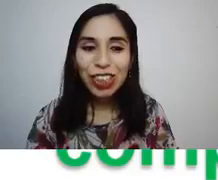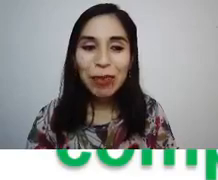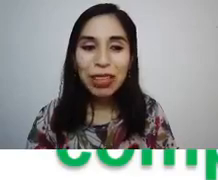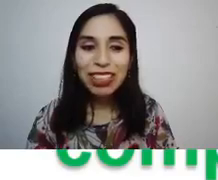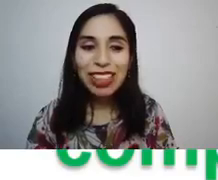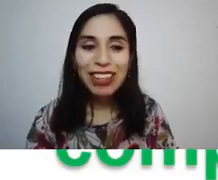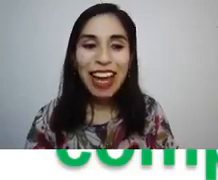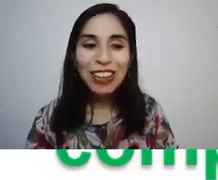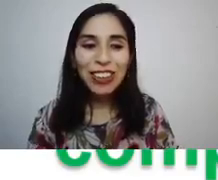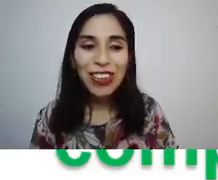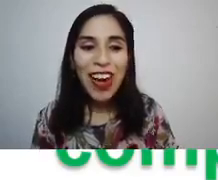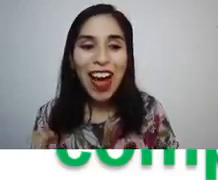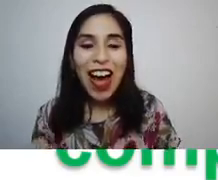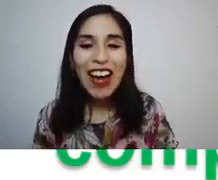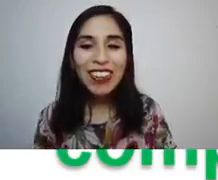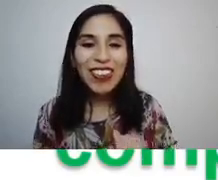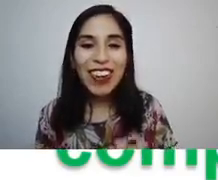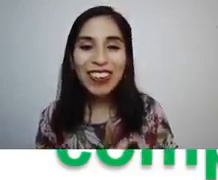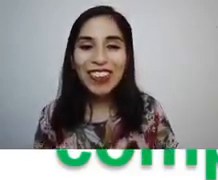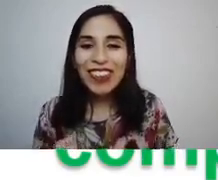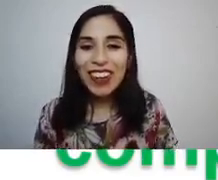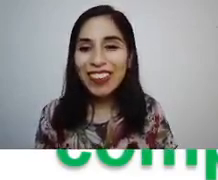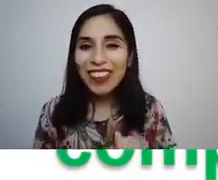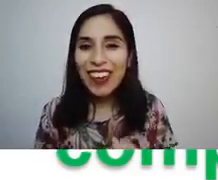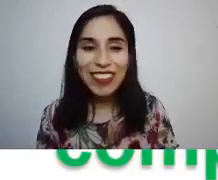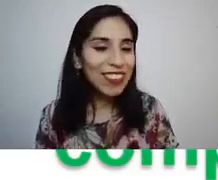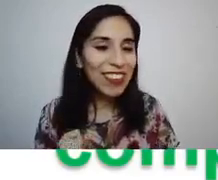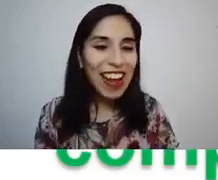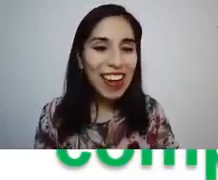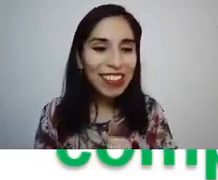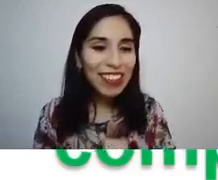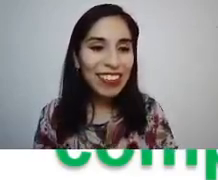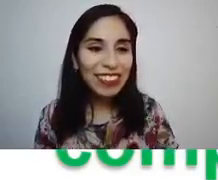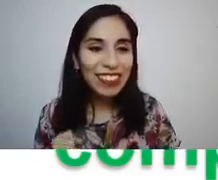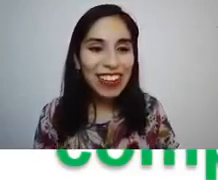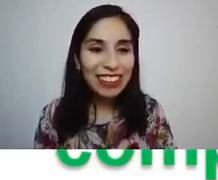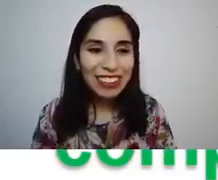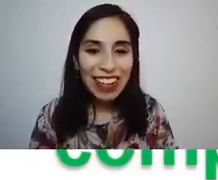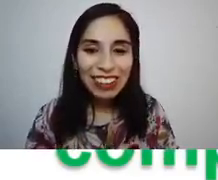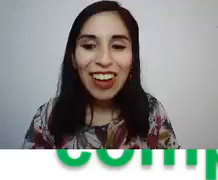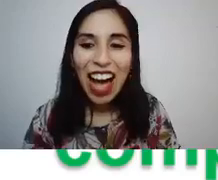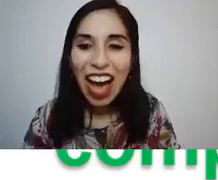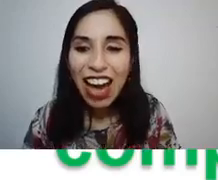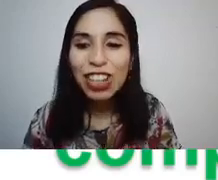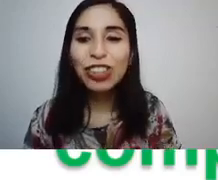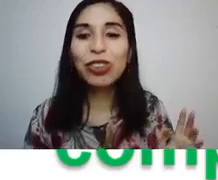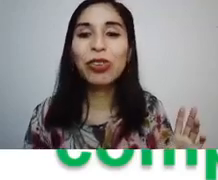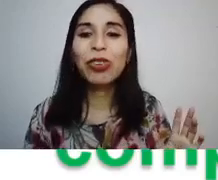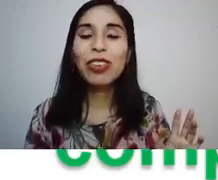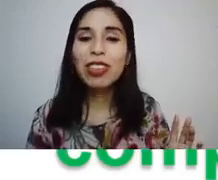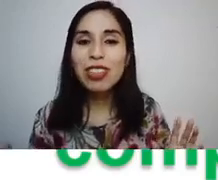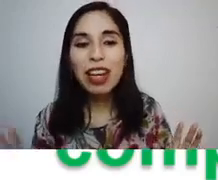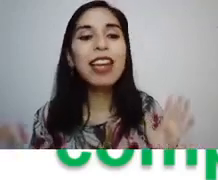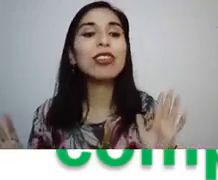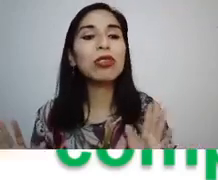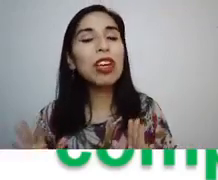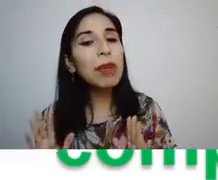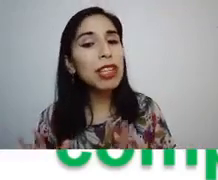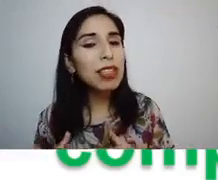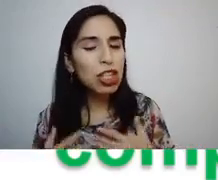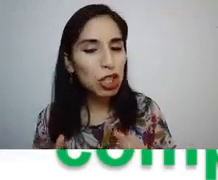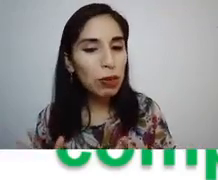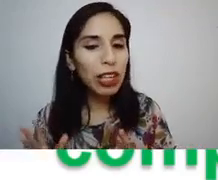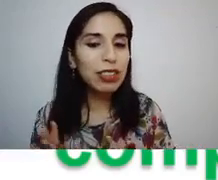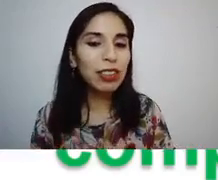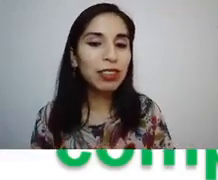ustedes me dicen alto alto alto alto alto alto alto alto alto alto del ente